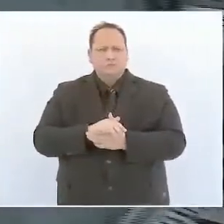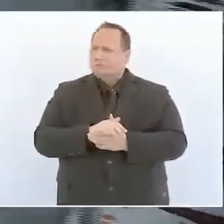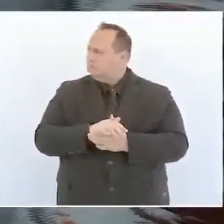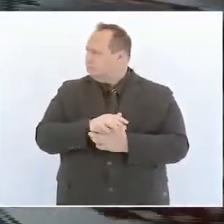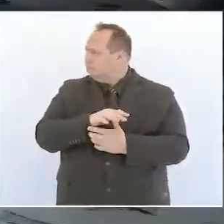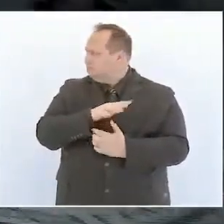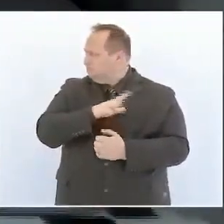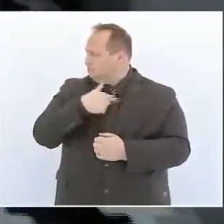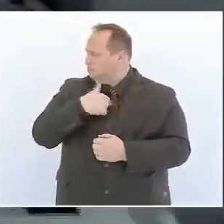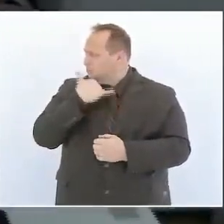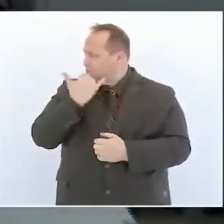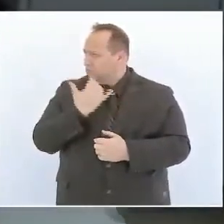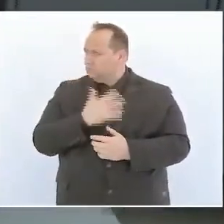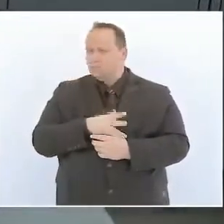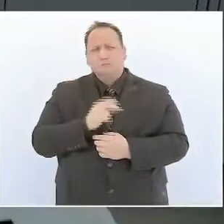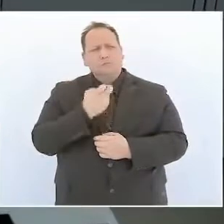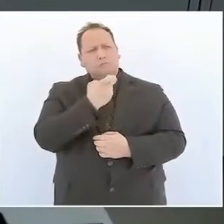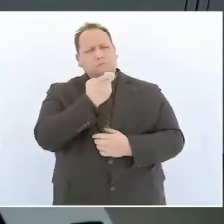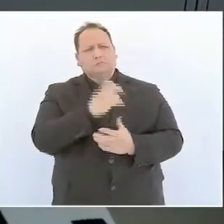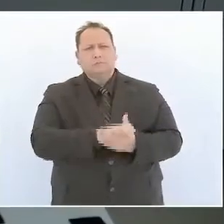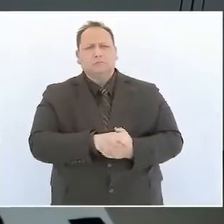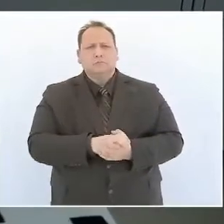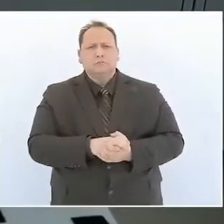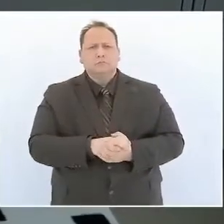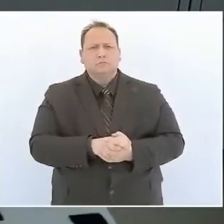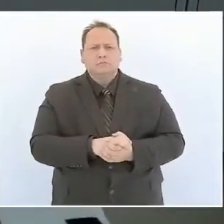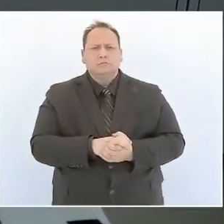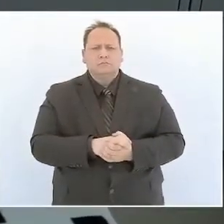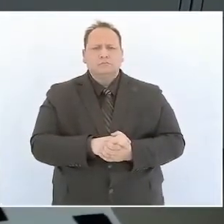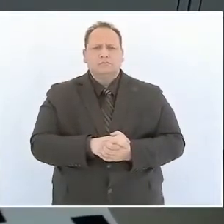general? Eso es.